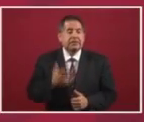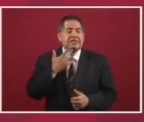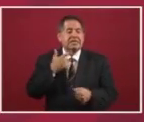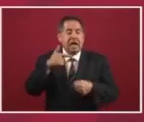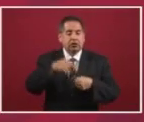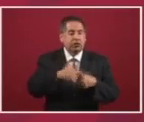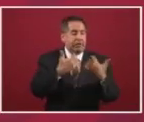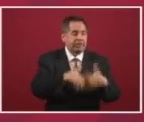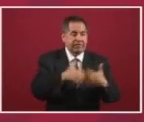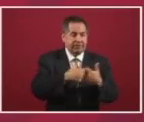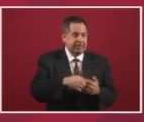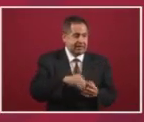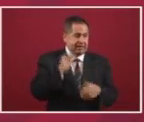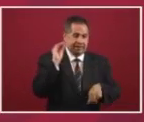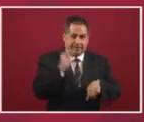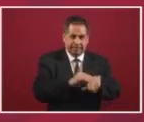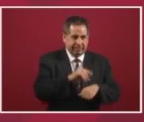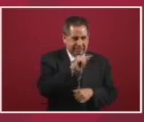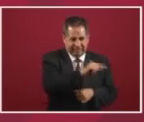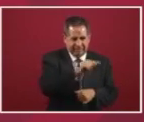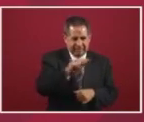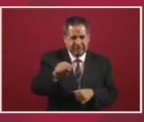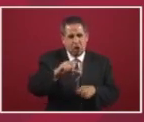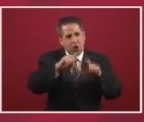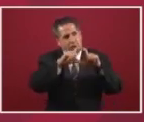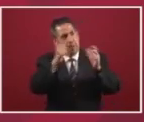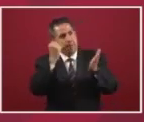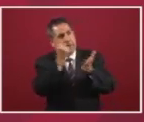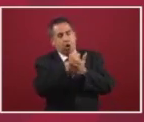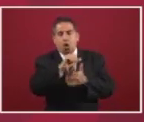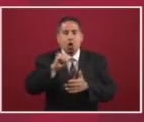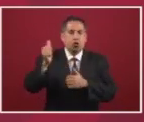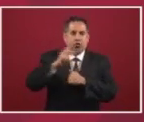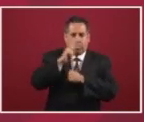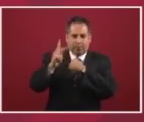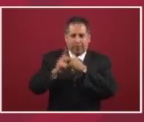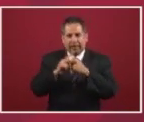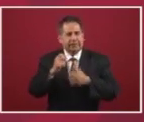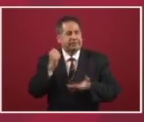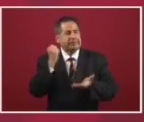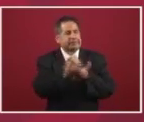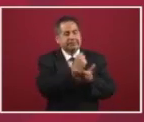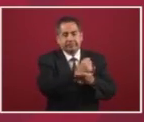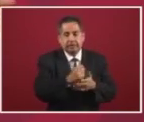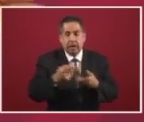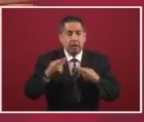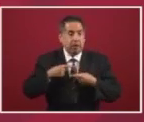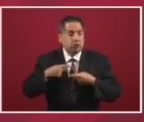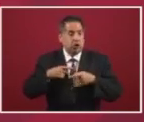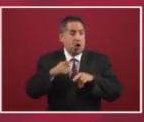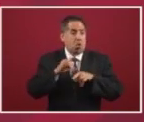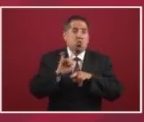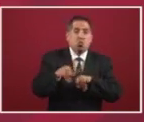gasolineras de marcas extranjeras, empezaba la gente ahí a hacer